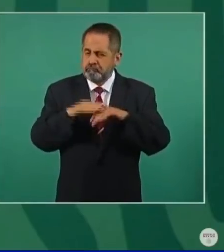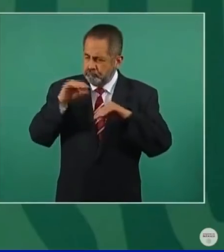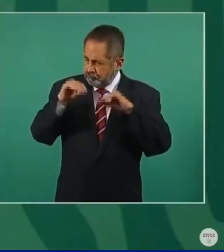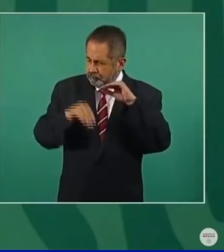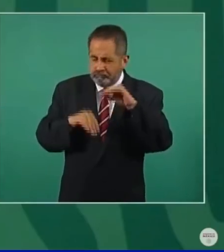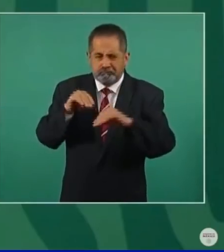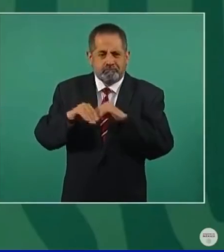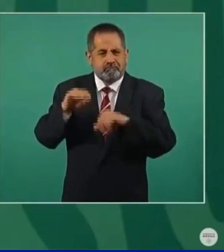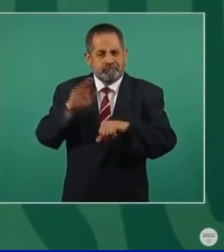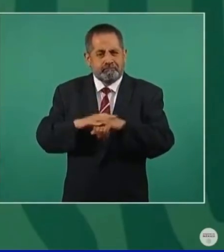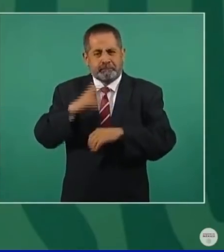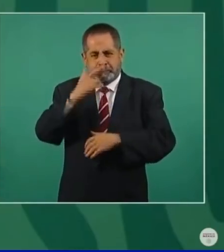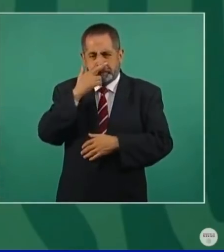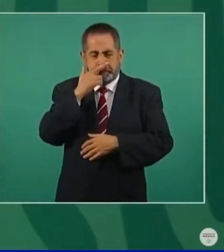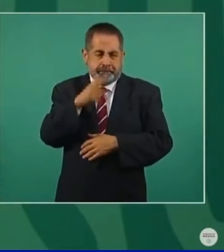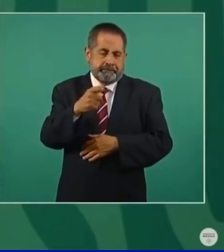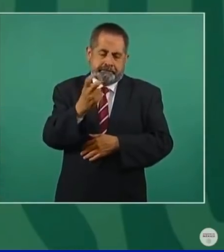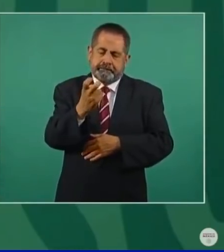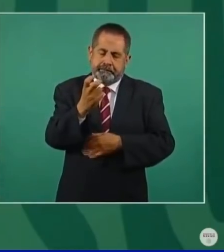hidroeléctricas.